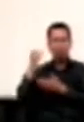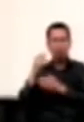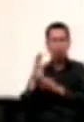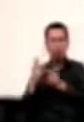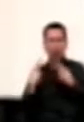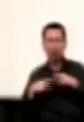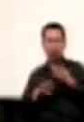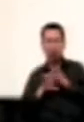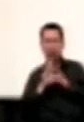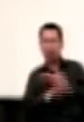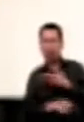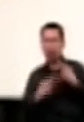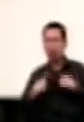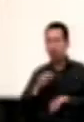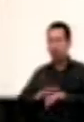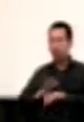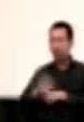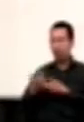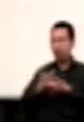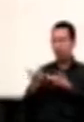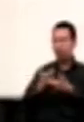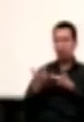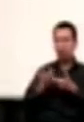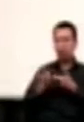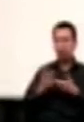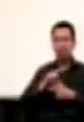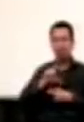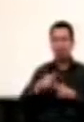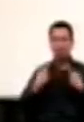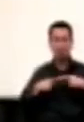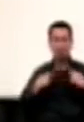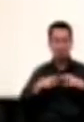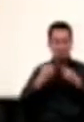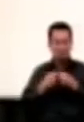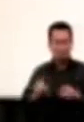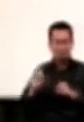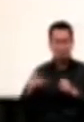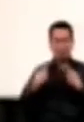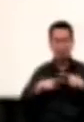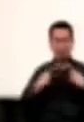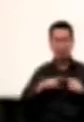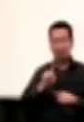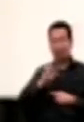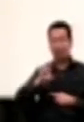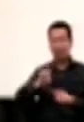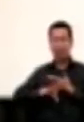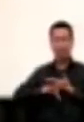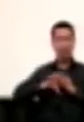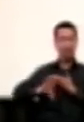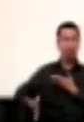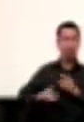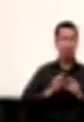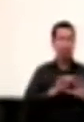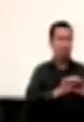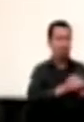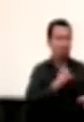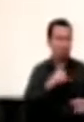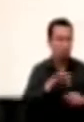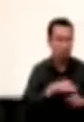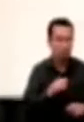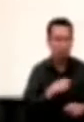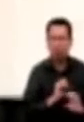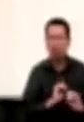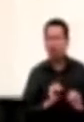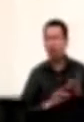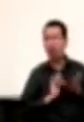de sus simpatizantes, hasta que fue perdiendo cercanía y arraigo entre su propio electorado de la izquierda, gracias a que a veces el